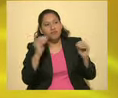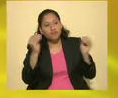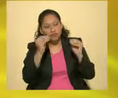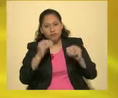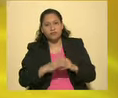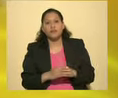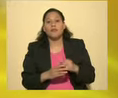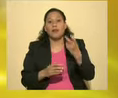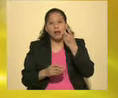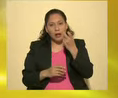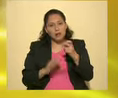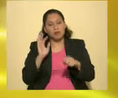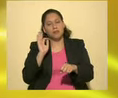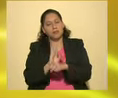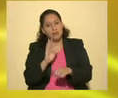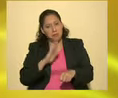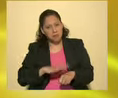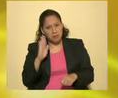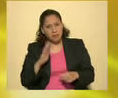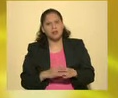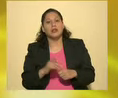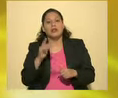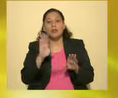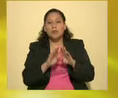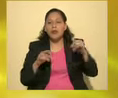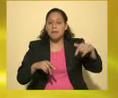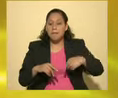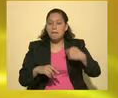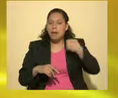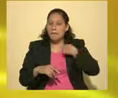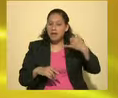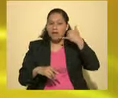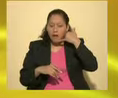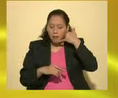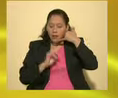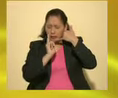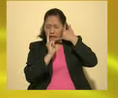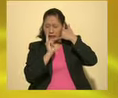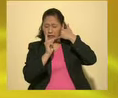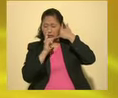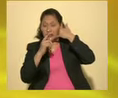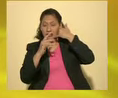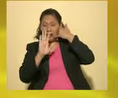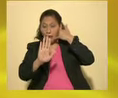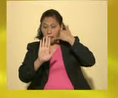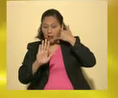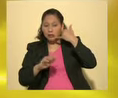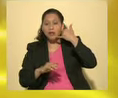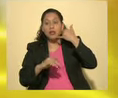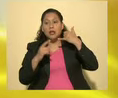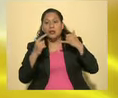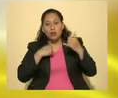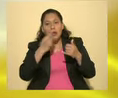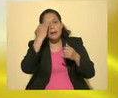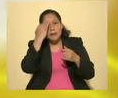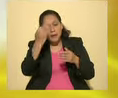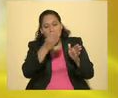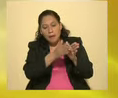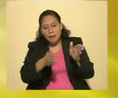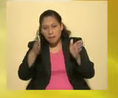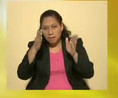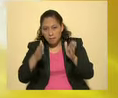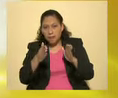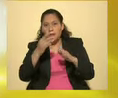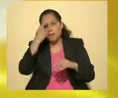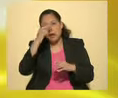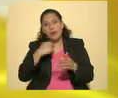sea, ese es uno de los beneficios. Ya no vas a recibir llamadas amenazantes. Te van a dar una tregua de tiempo determinado para